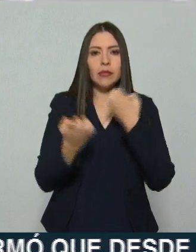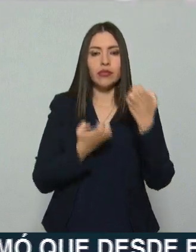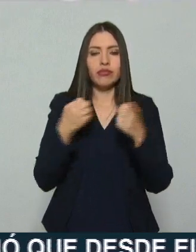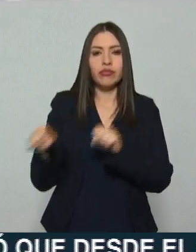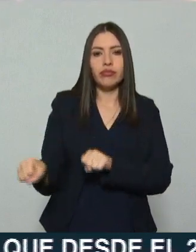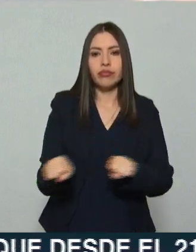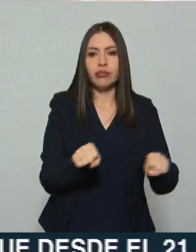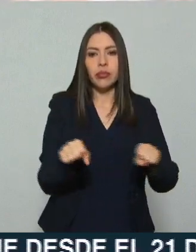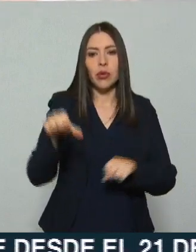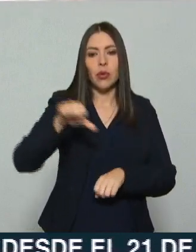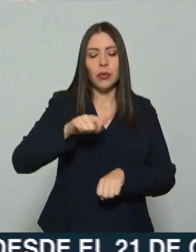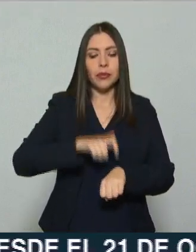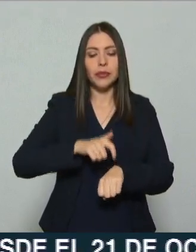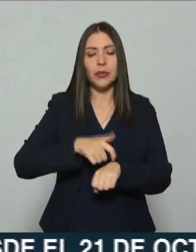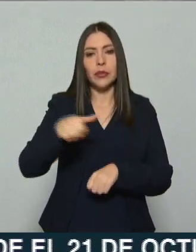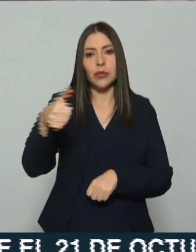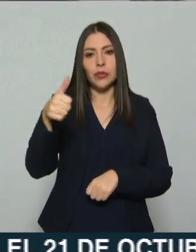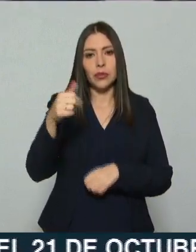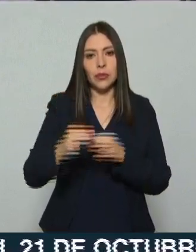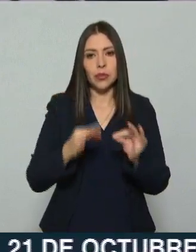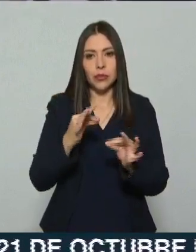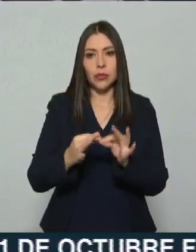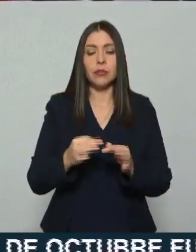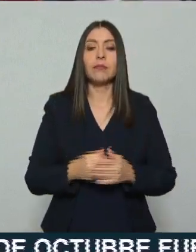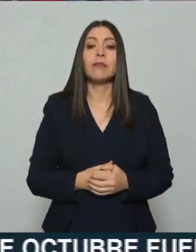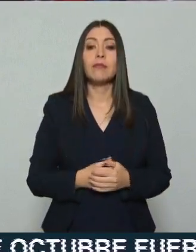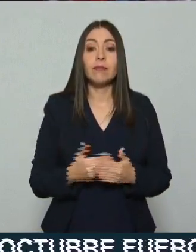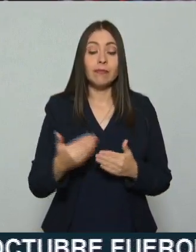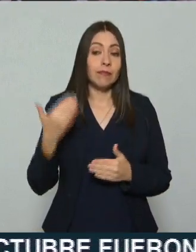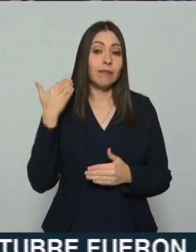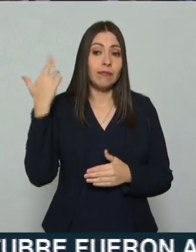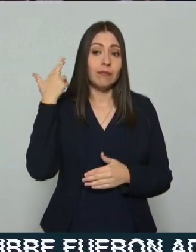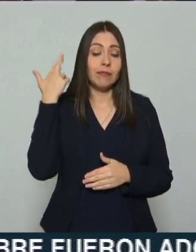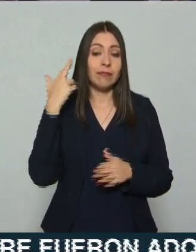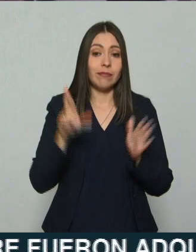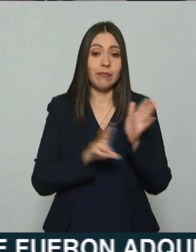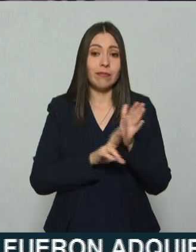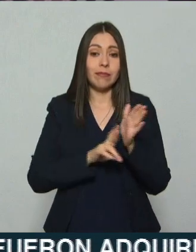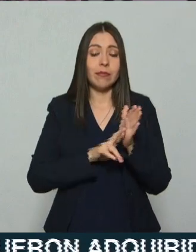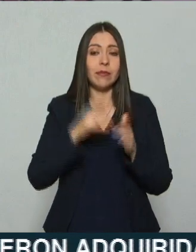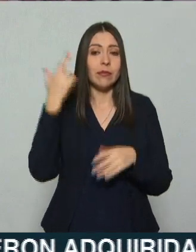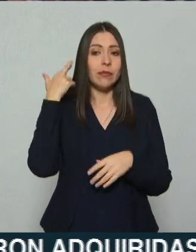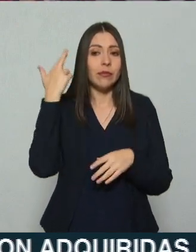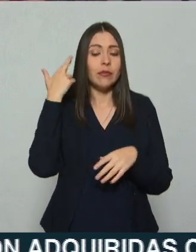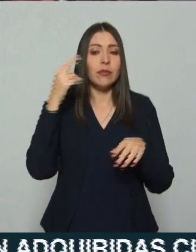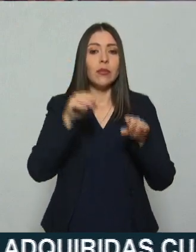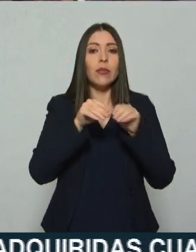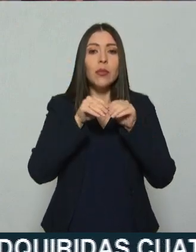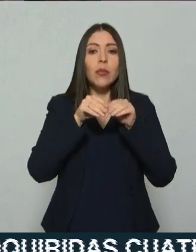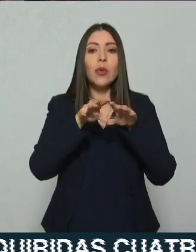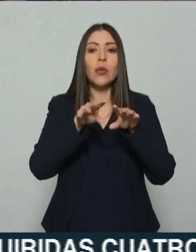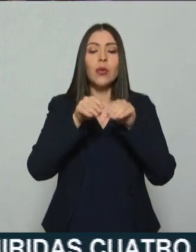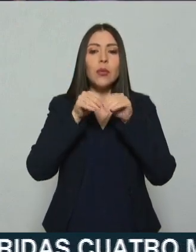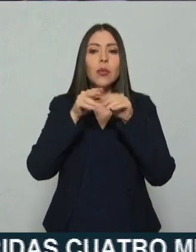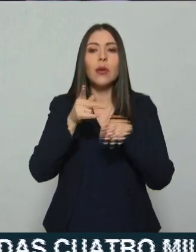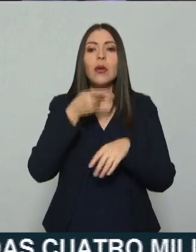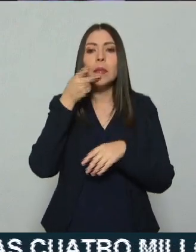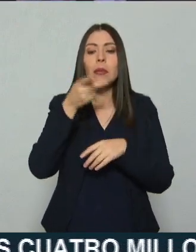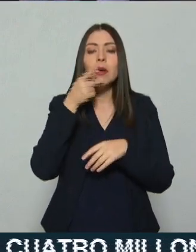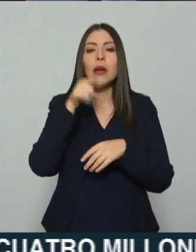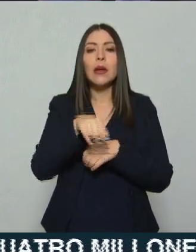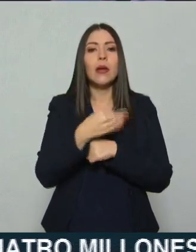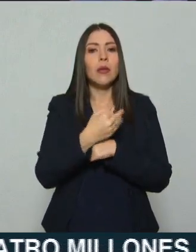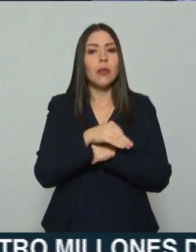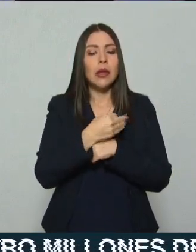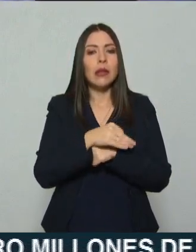las 11 horas. Previo a que suene la alerta, se escuchará un mensaje avisando que se trata de una simulación. Esta,